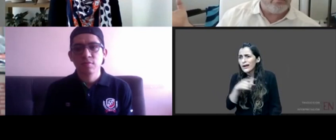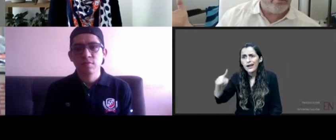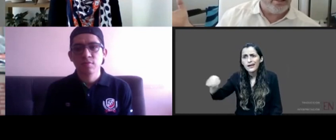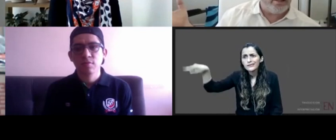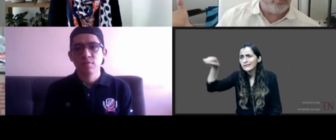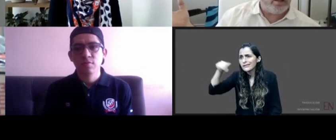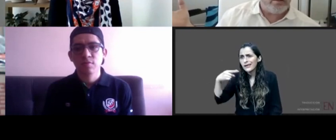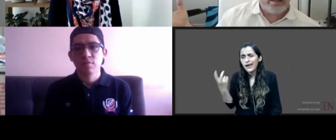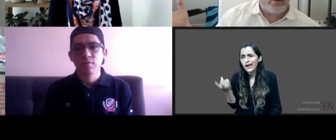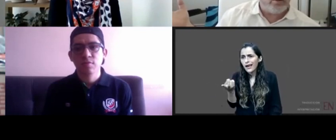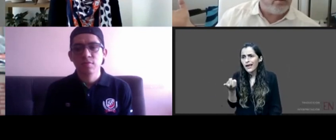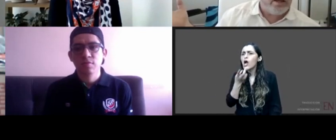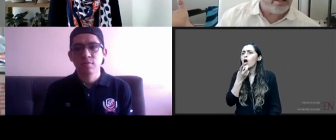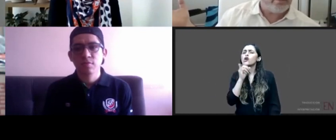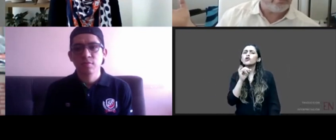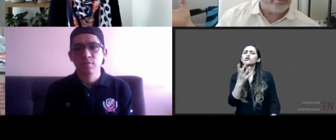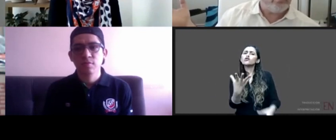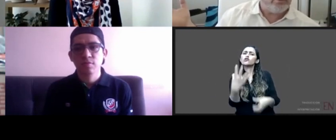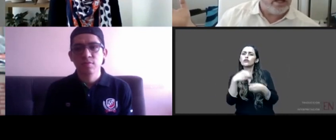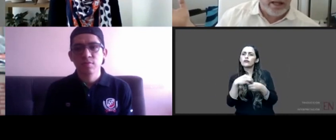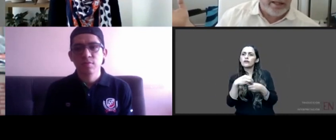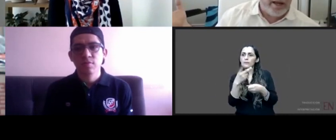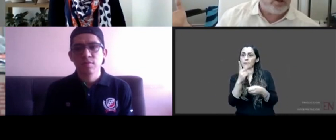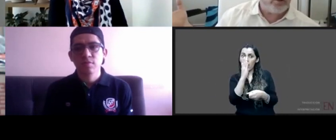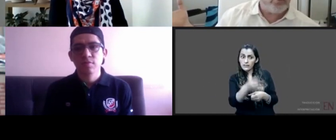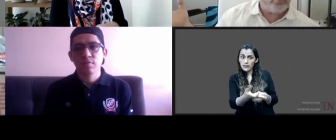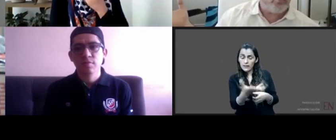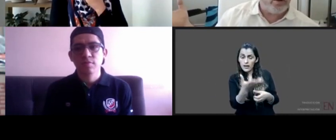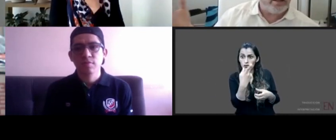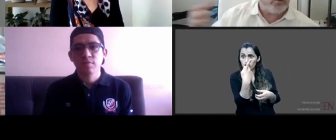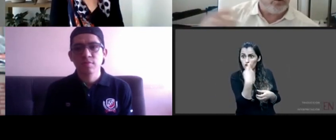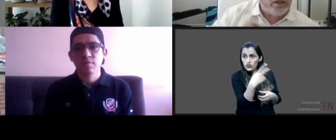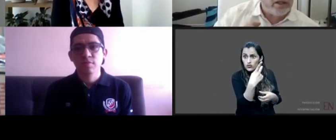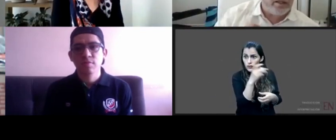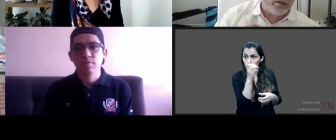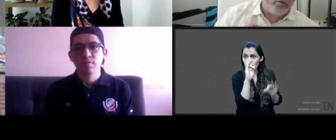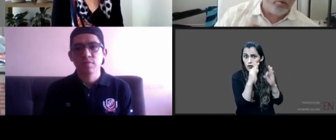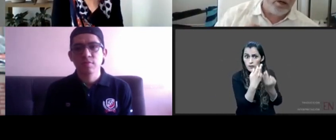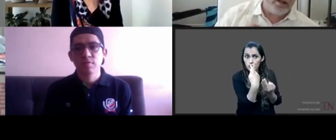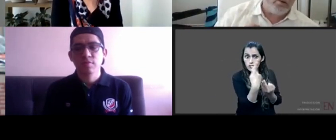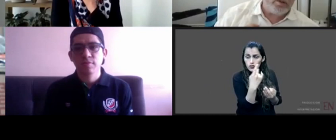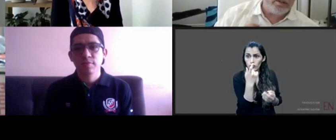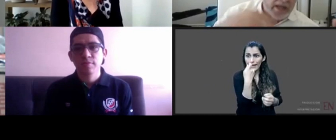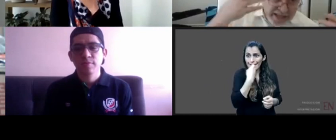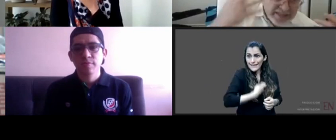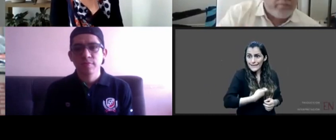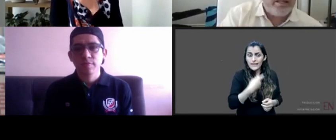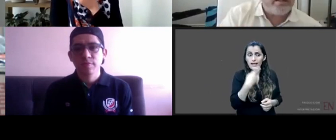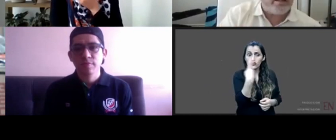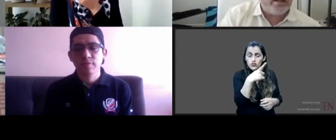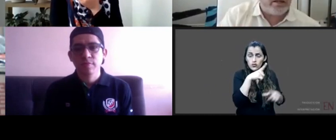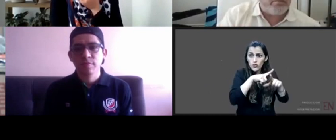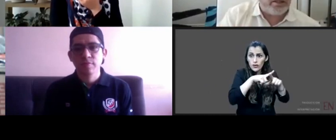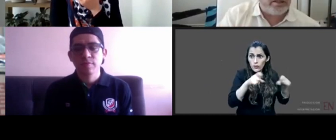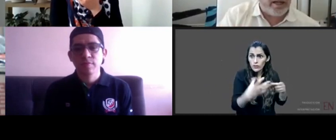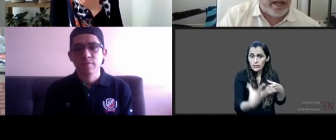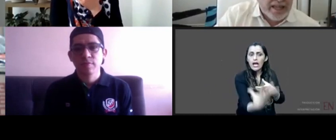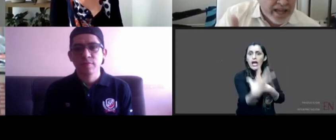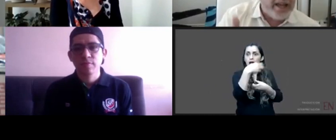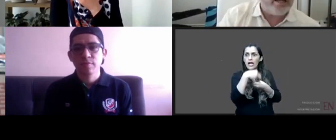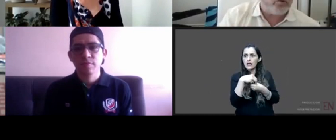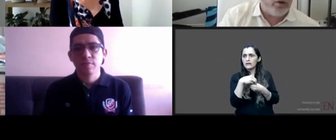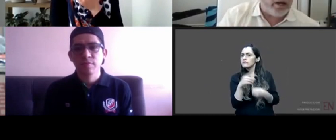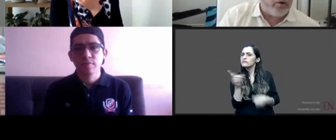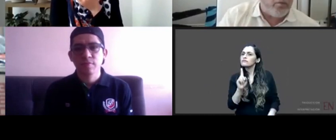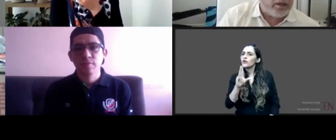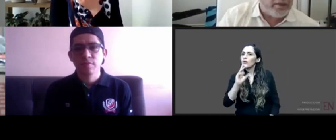niños que viven en la Ciudad de México deberían de tener el derecho de ir a una escuela en que su identidad cultural y lingüística también está bien representada